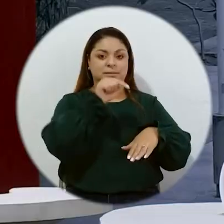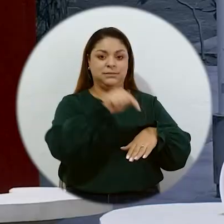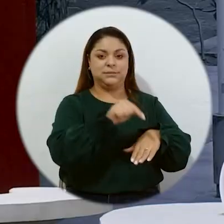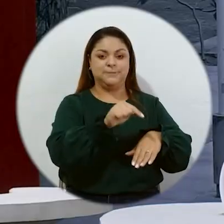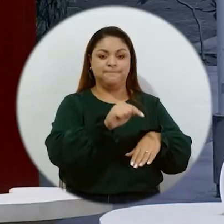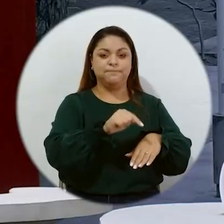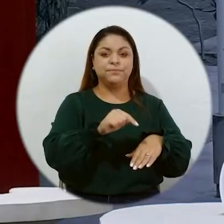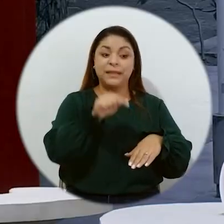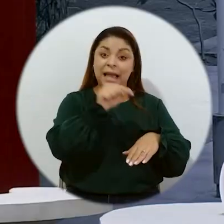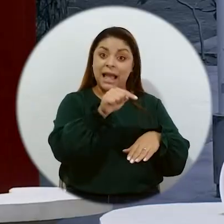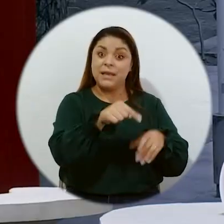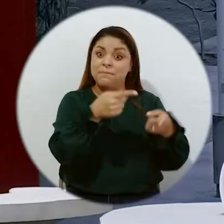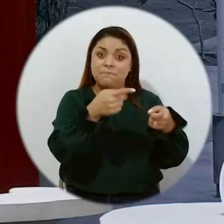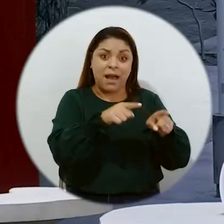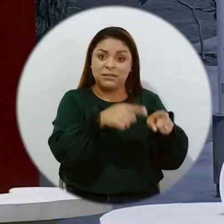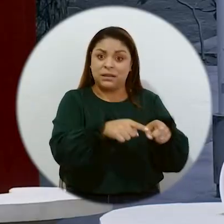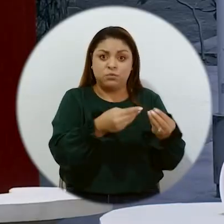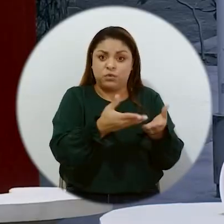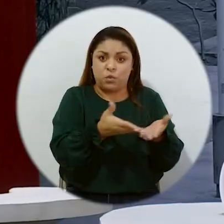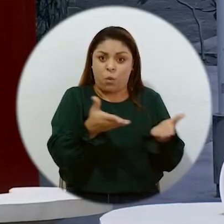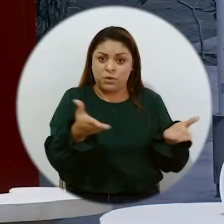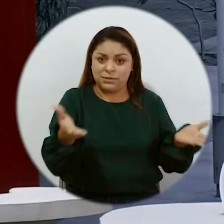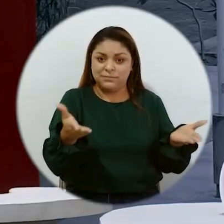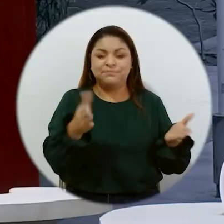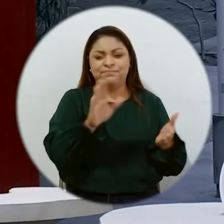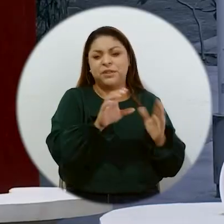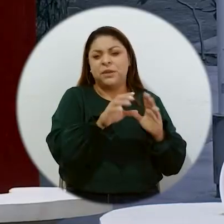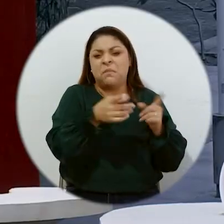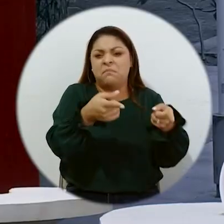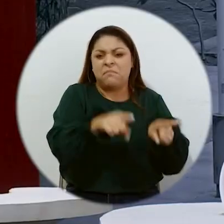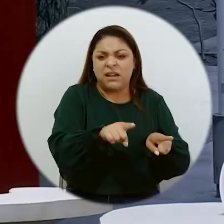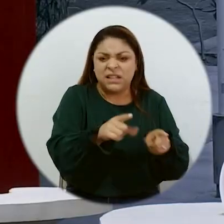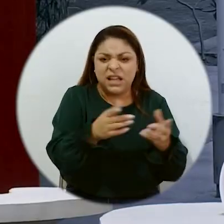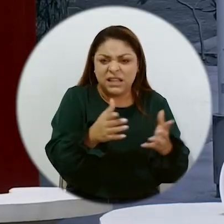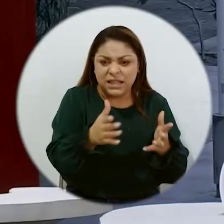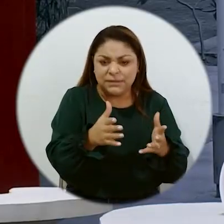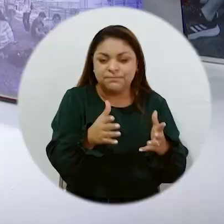¿verdad?, marino, en el espacio marino. Y cuando digo pasan muchas cosas